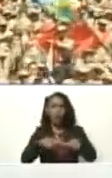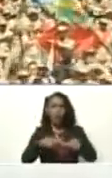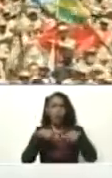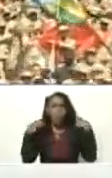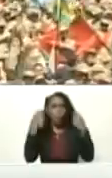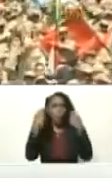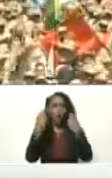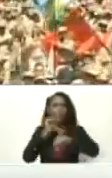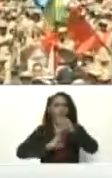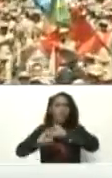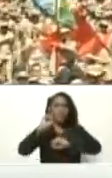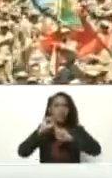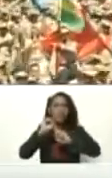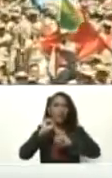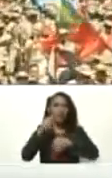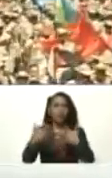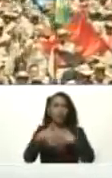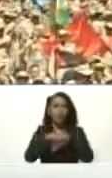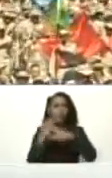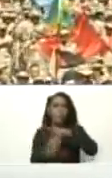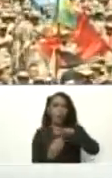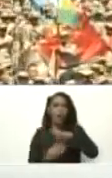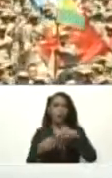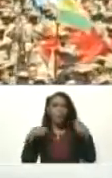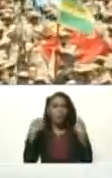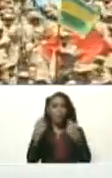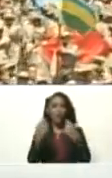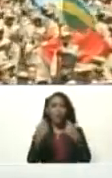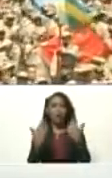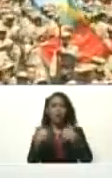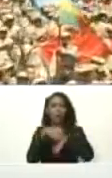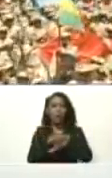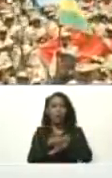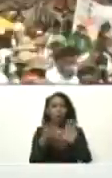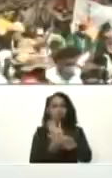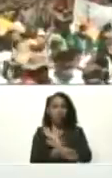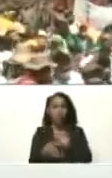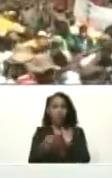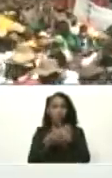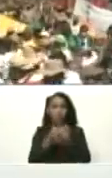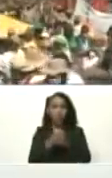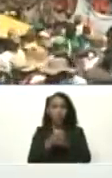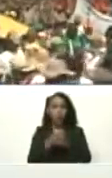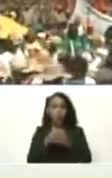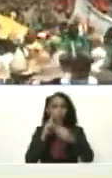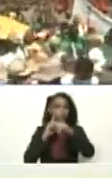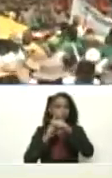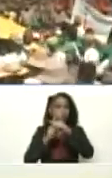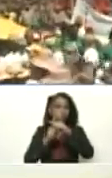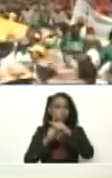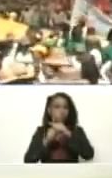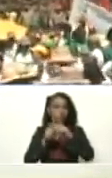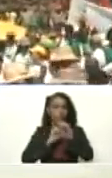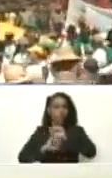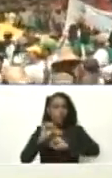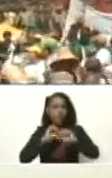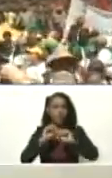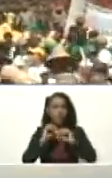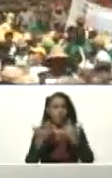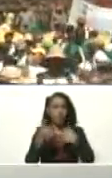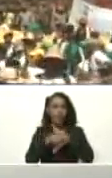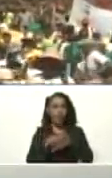defensa integral, bases populares de defensa integral y unidades populares de defensa integral,